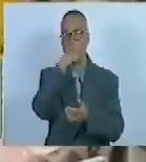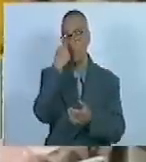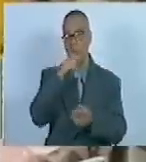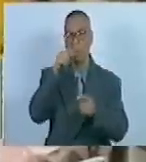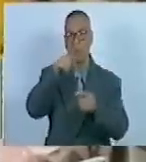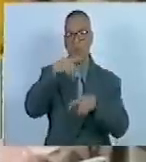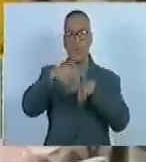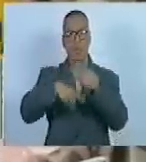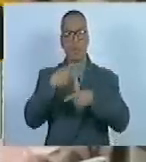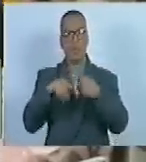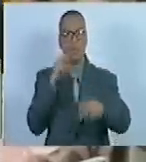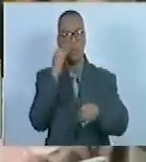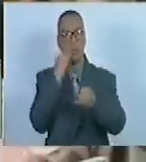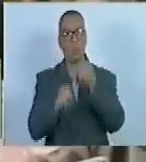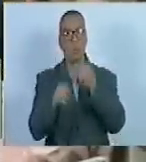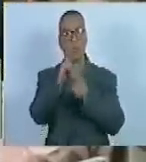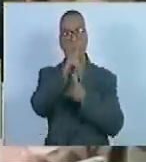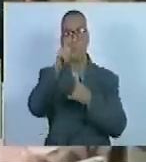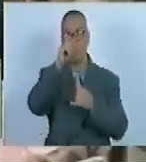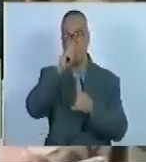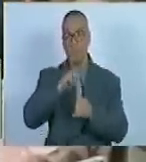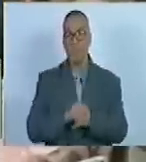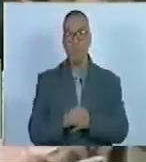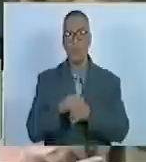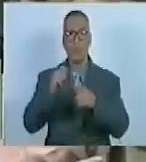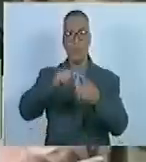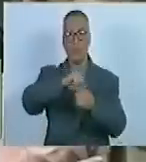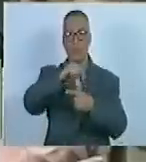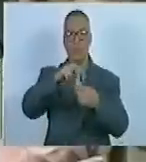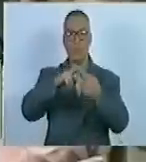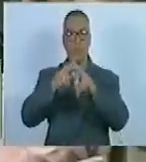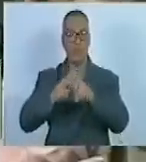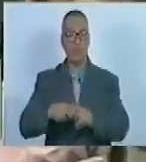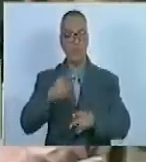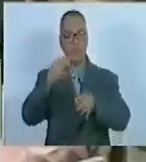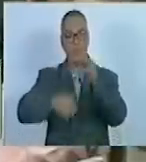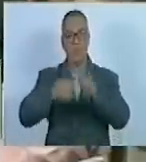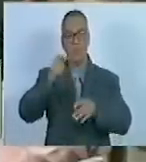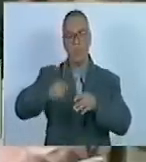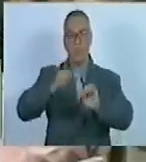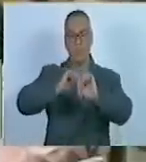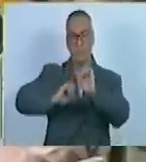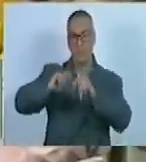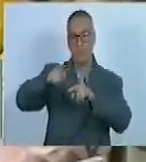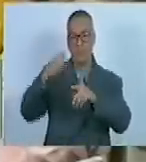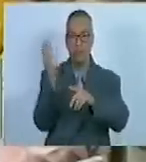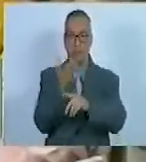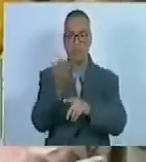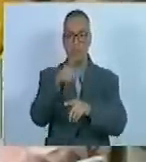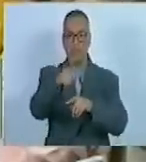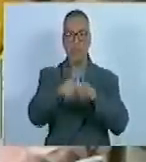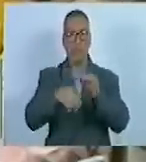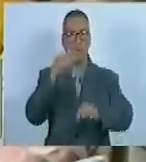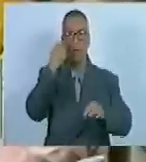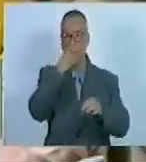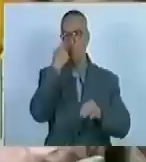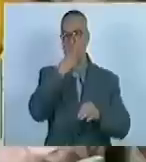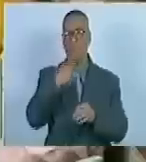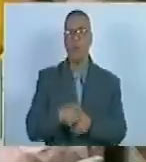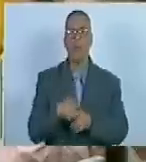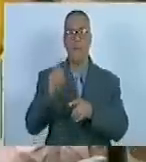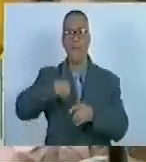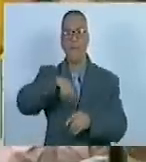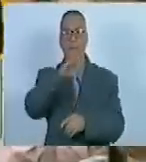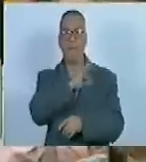hemos desarrollado en estos 2 últimos años herramientas jurídicas para combatir este fenómeno, pero también con el objeto de que nuestra sociedad, de